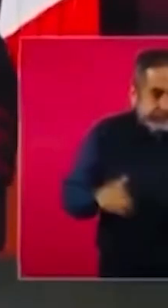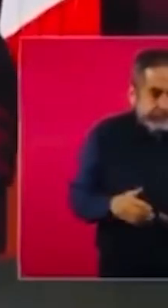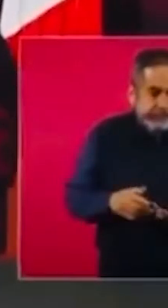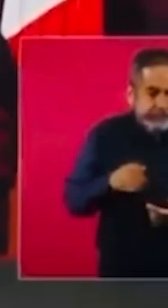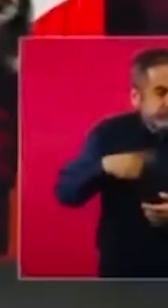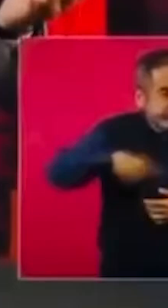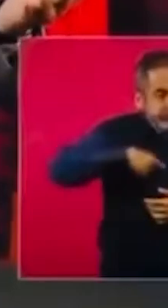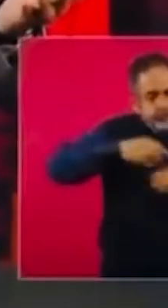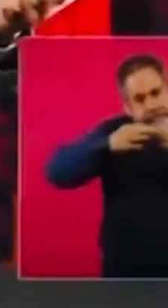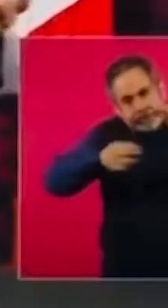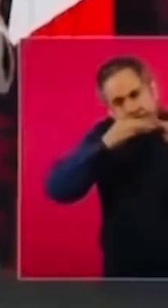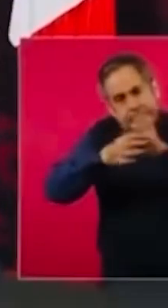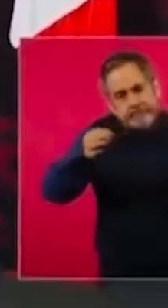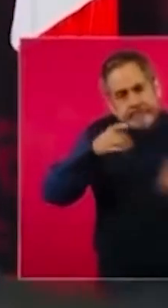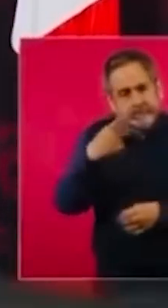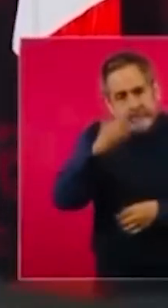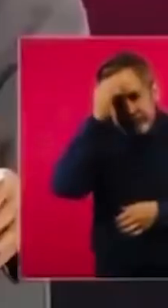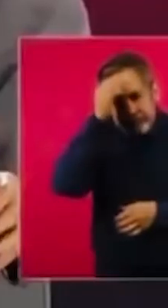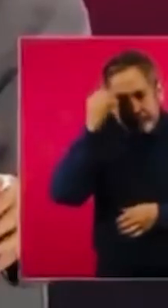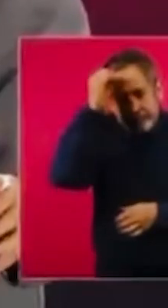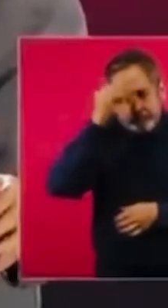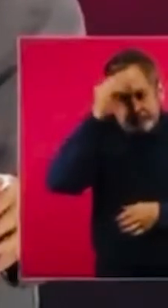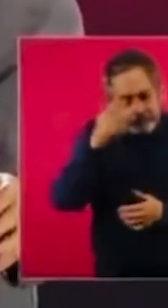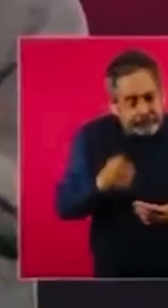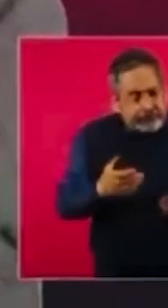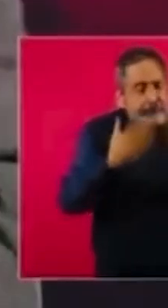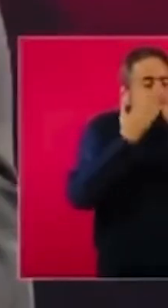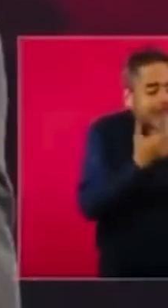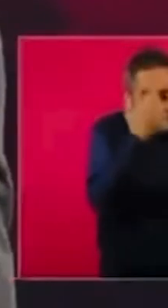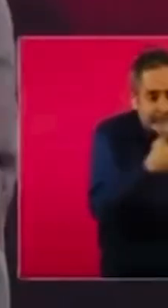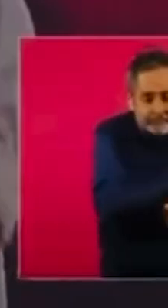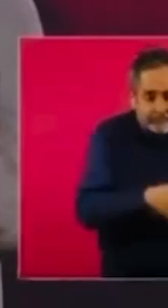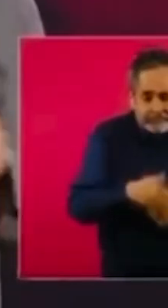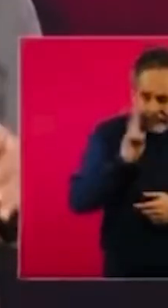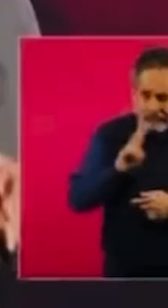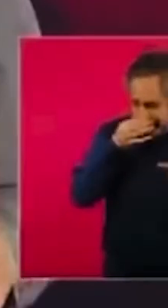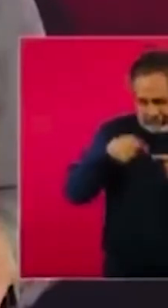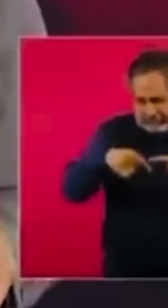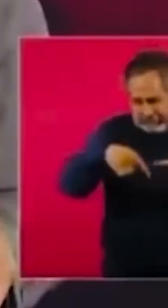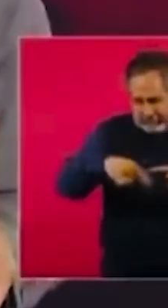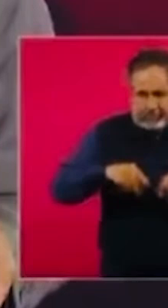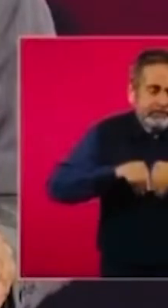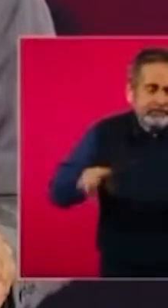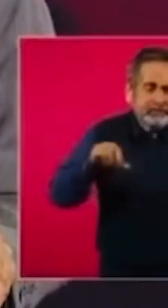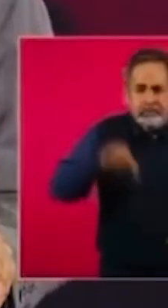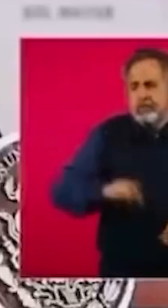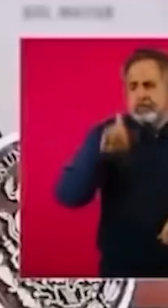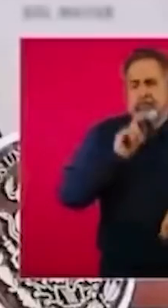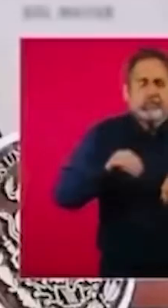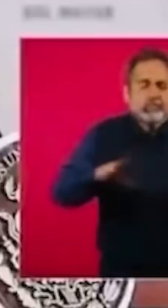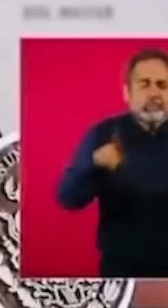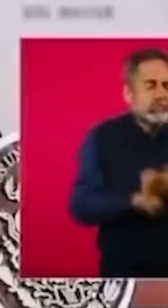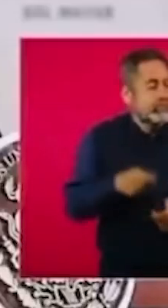dieran a conocer su punto de vista en estos días, hoy, mañana,